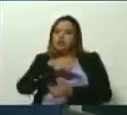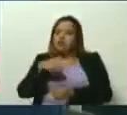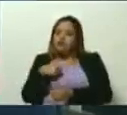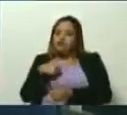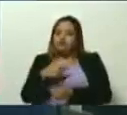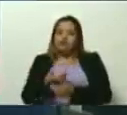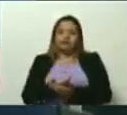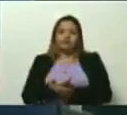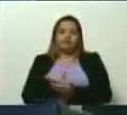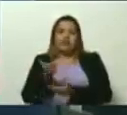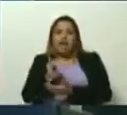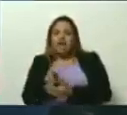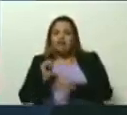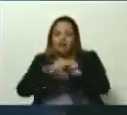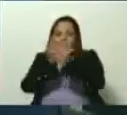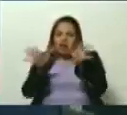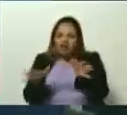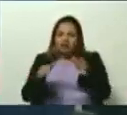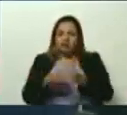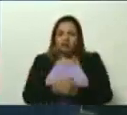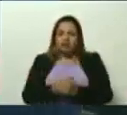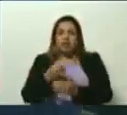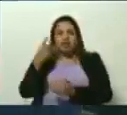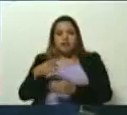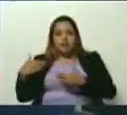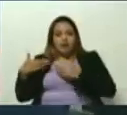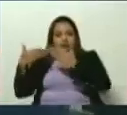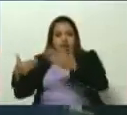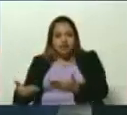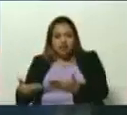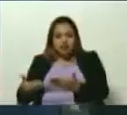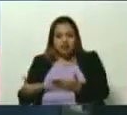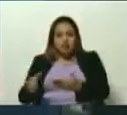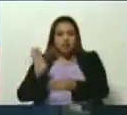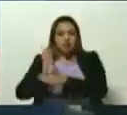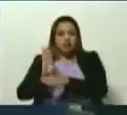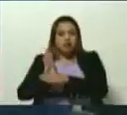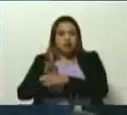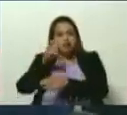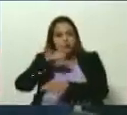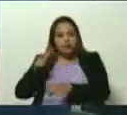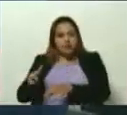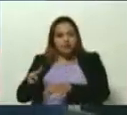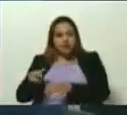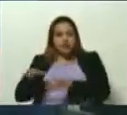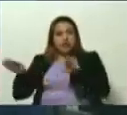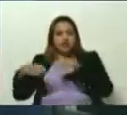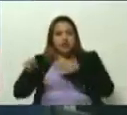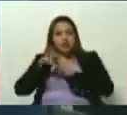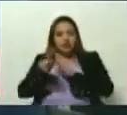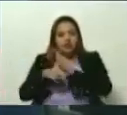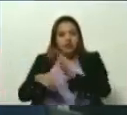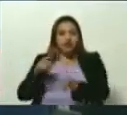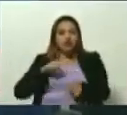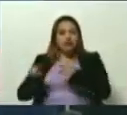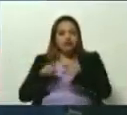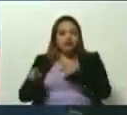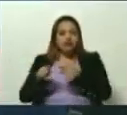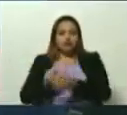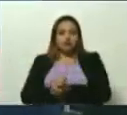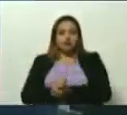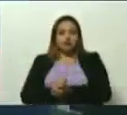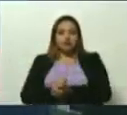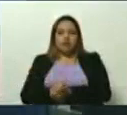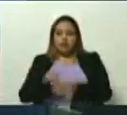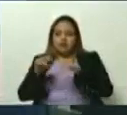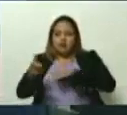estamos... muy claro de que tenemos que avanzar para la protección del pueblo y tomar las medidas de gestión de riesgo. En ese